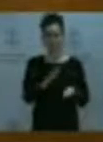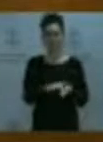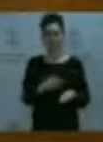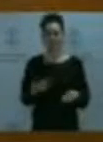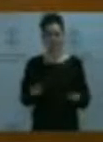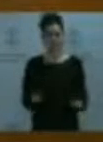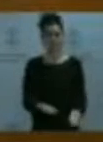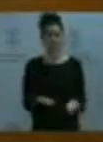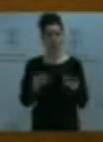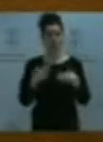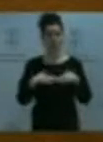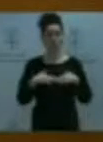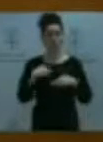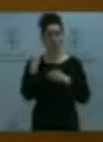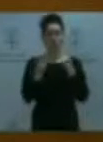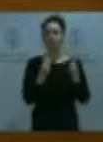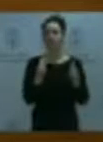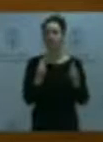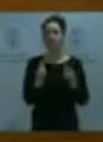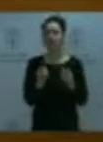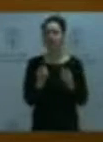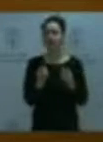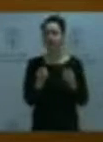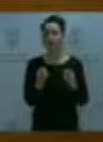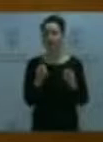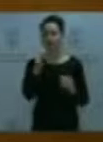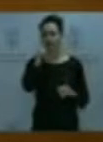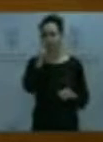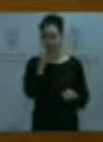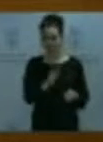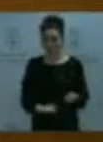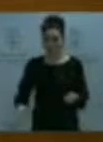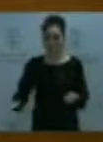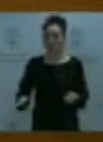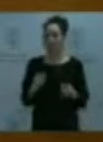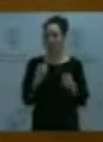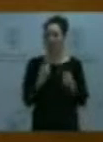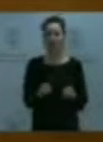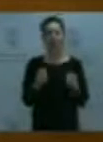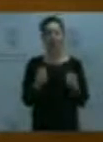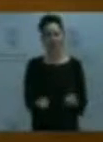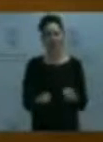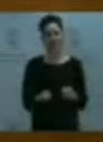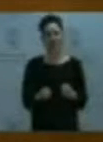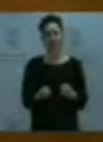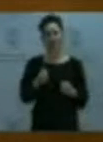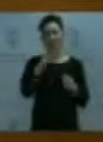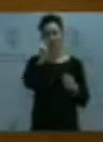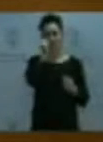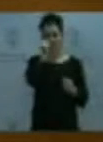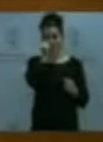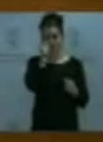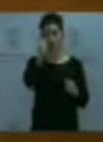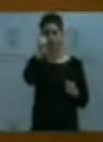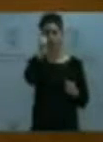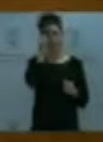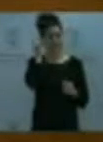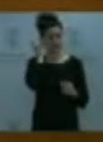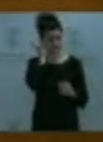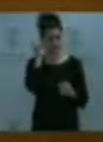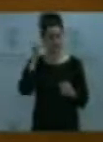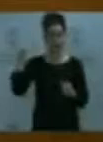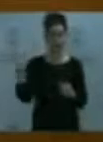Necesitamos niños, señorías, niños y niñas, de forma imperiosa. Y este